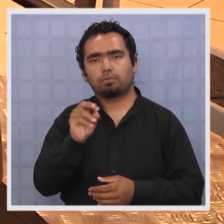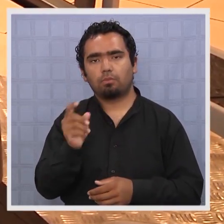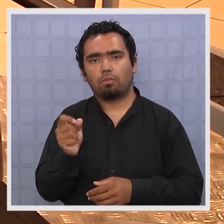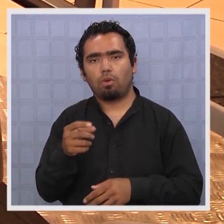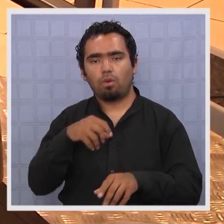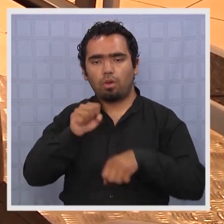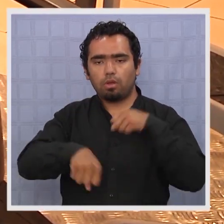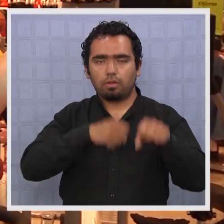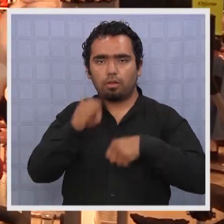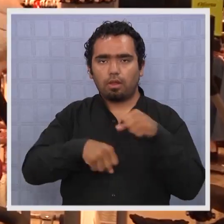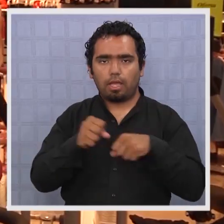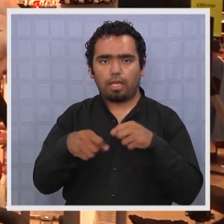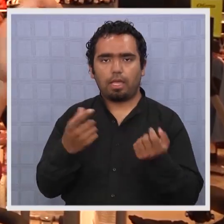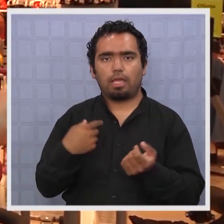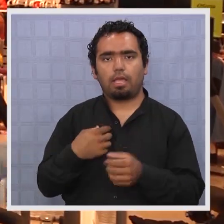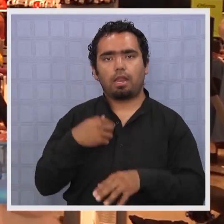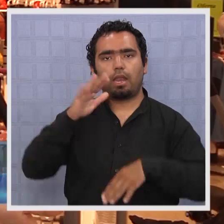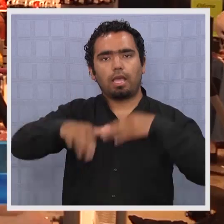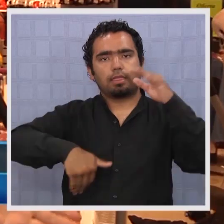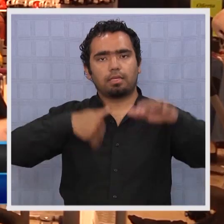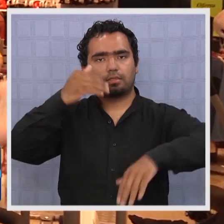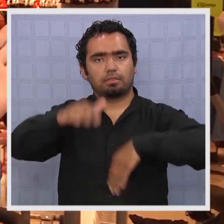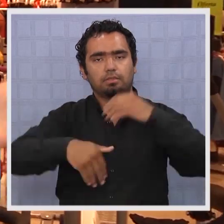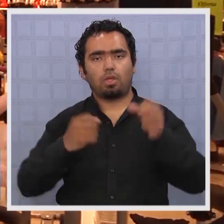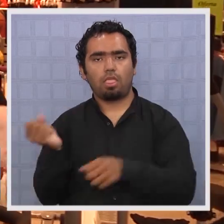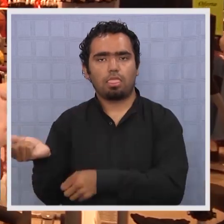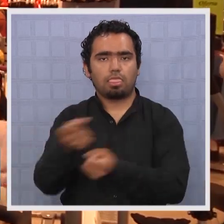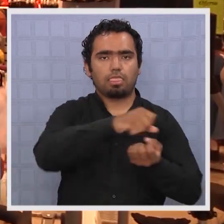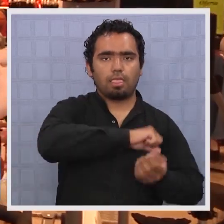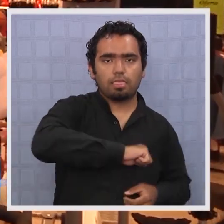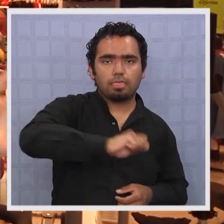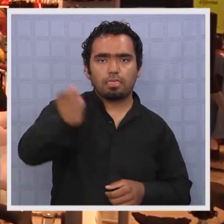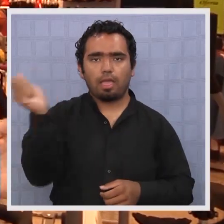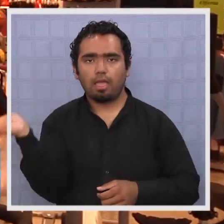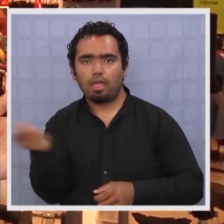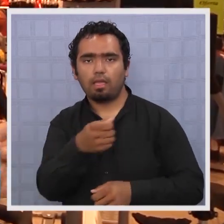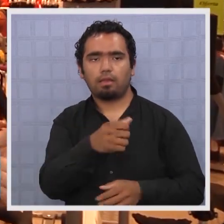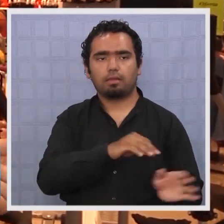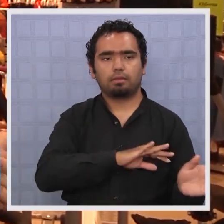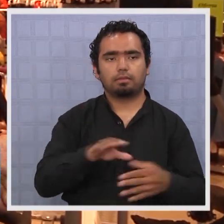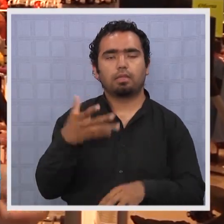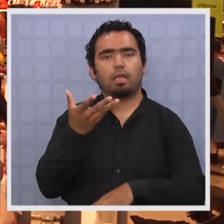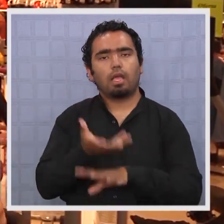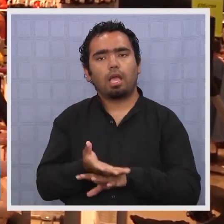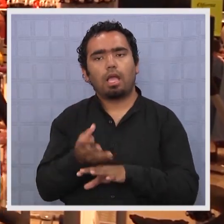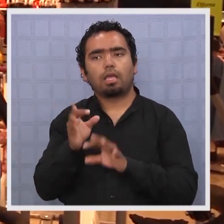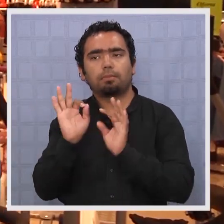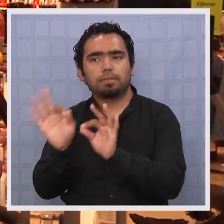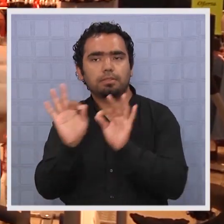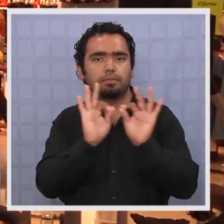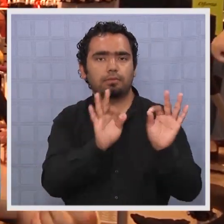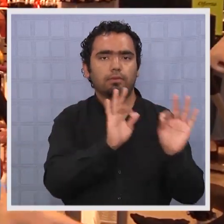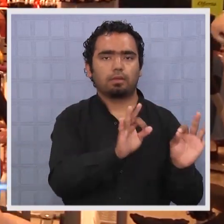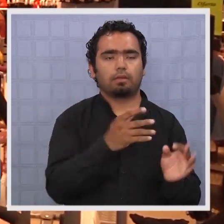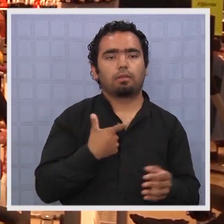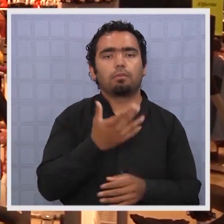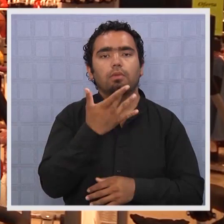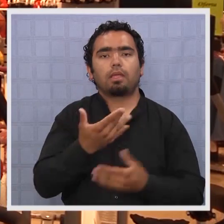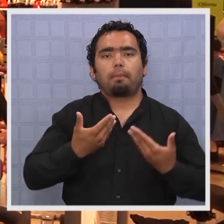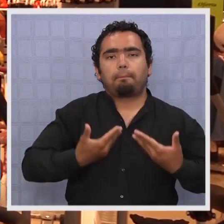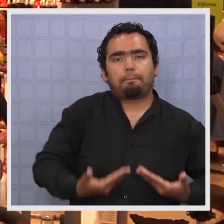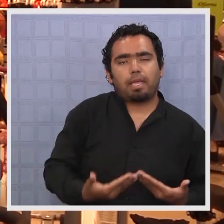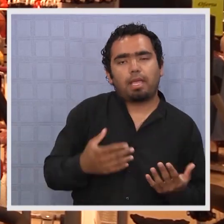tenis Run que todo viene para cada persona hay un producto adecuado porque las zapatillas van de los pesos